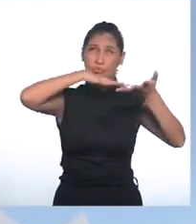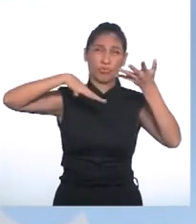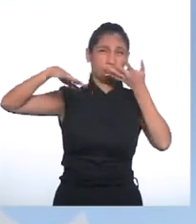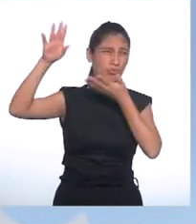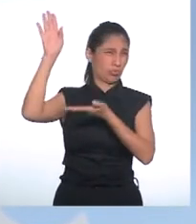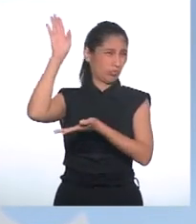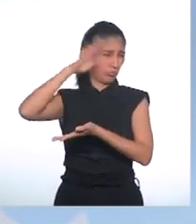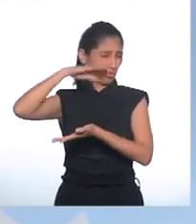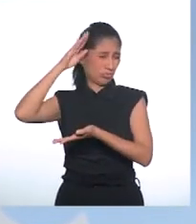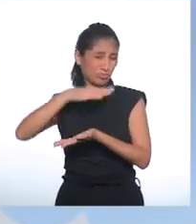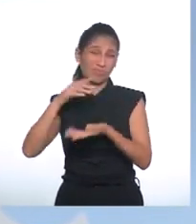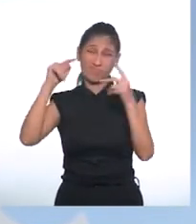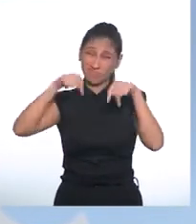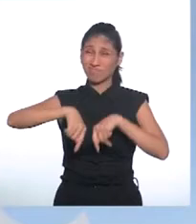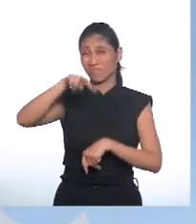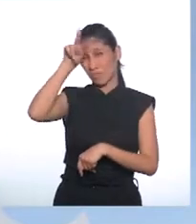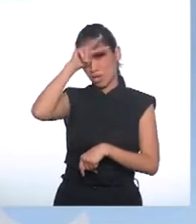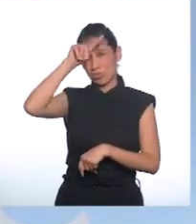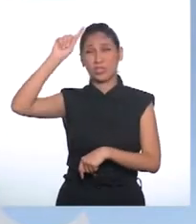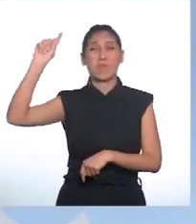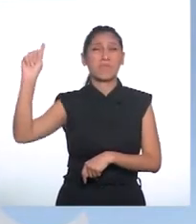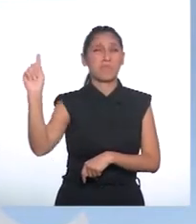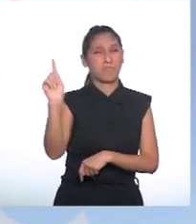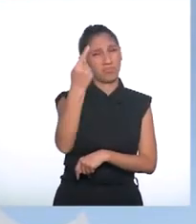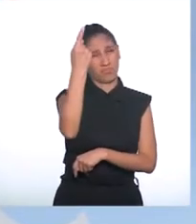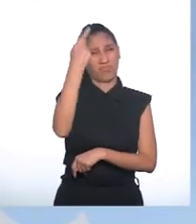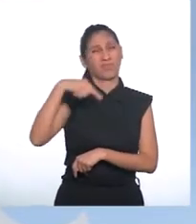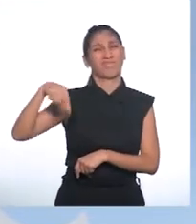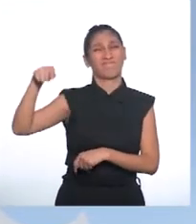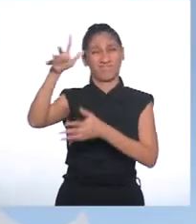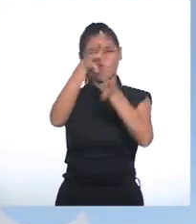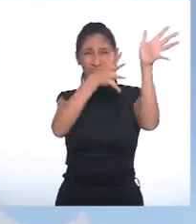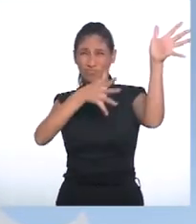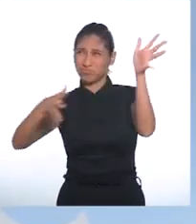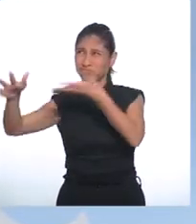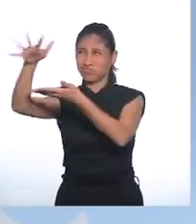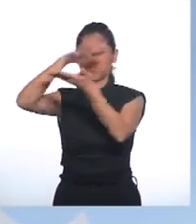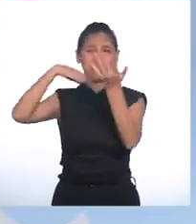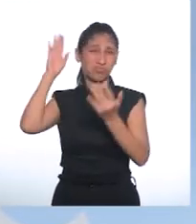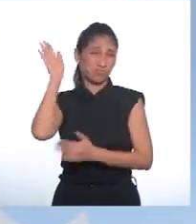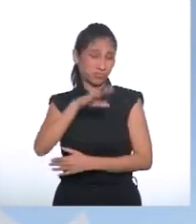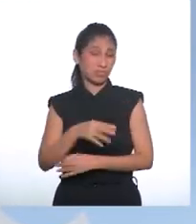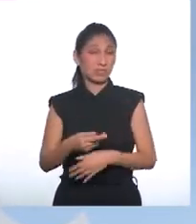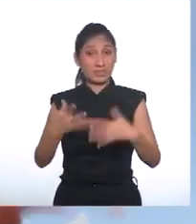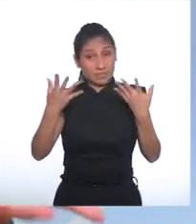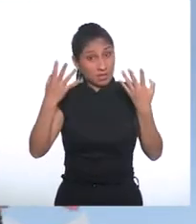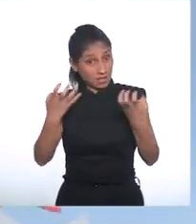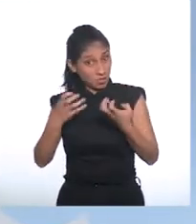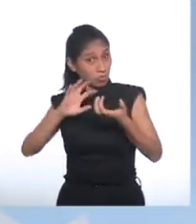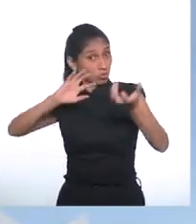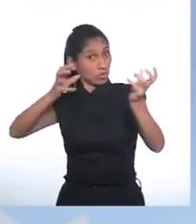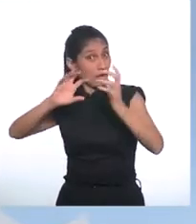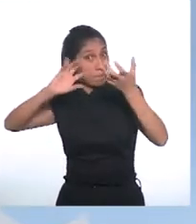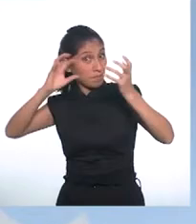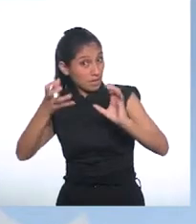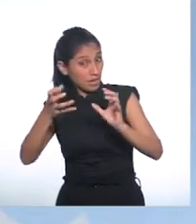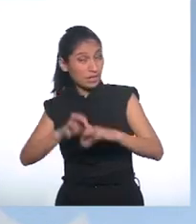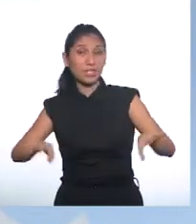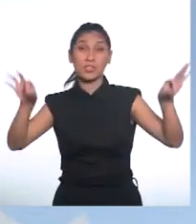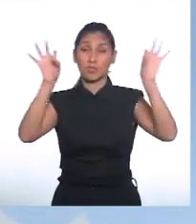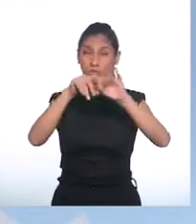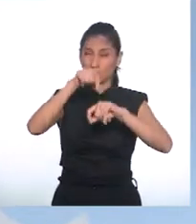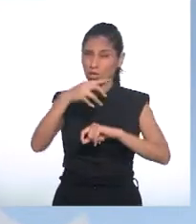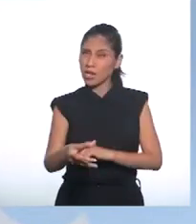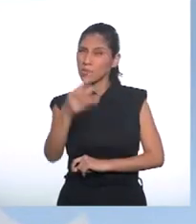Sí, lamentablemente sí. Y si queremos cambiar el mundo para bien, deberíamos tener como objetivo utilizar esta información